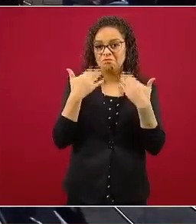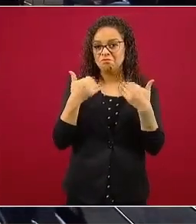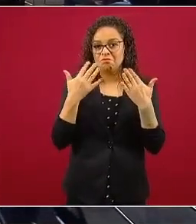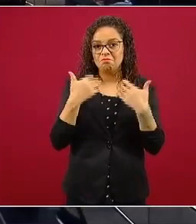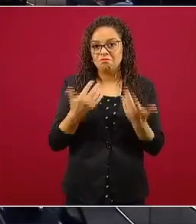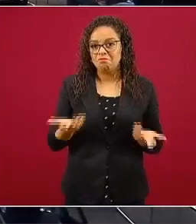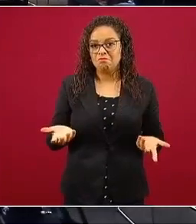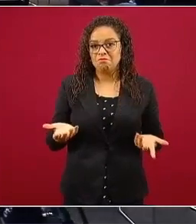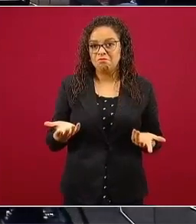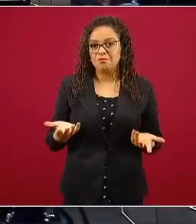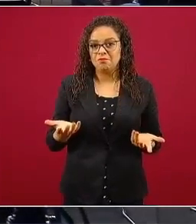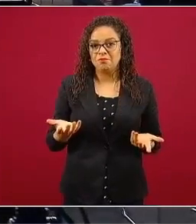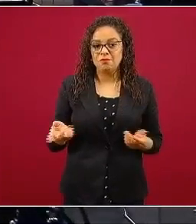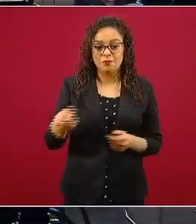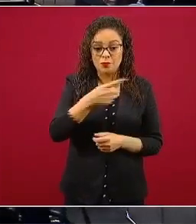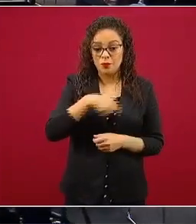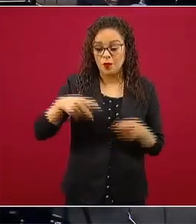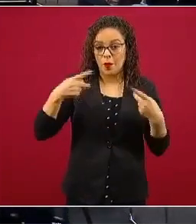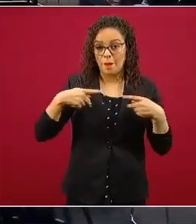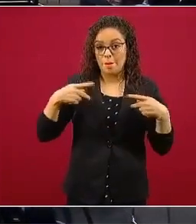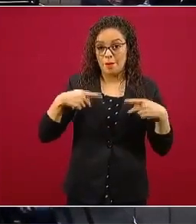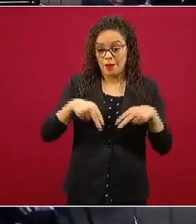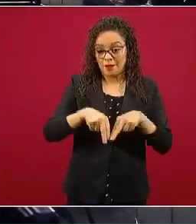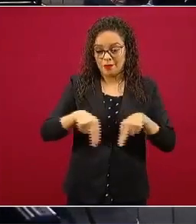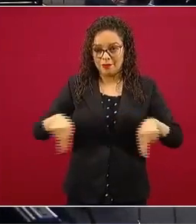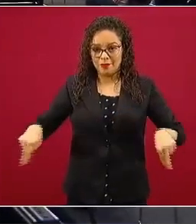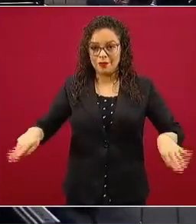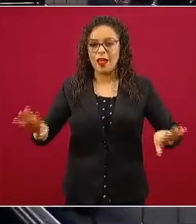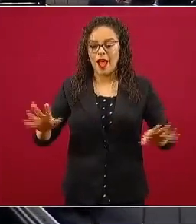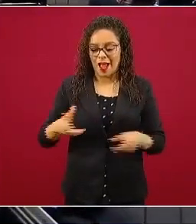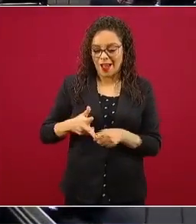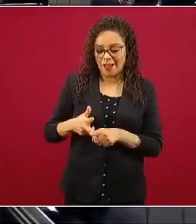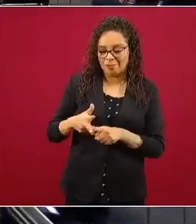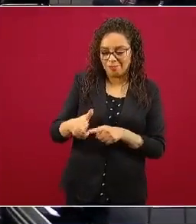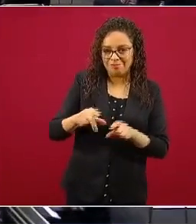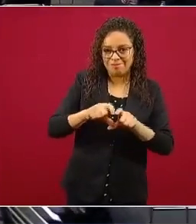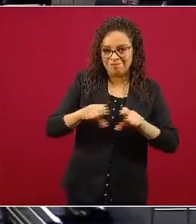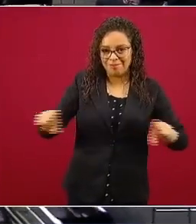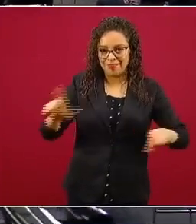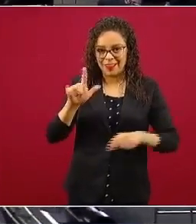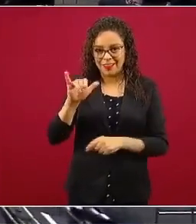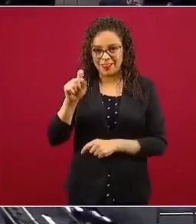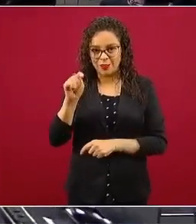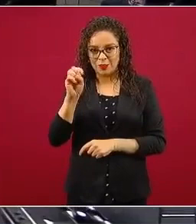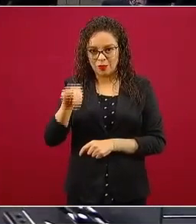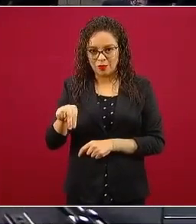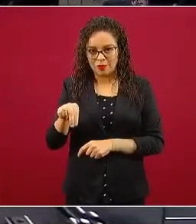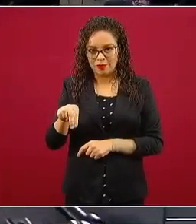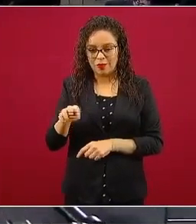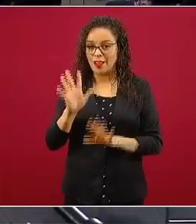y se cortó el listón y lo dejaron inaugurado, pero adentro